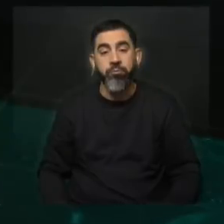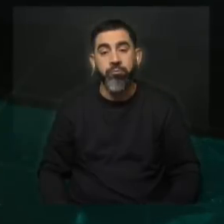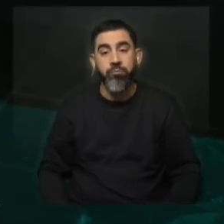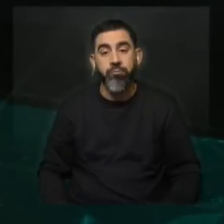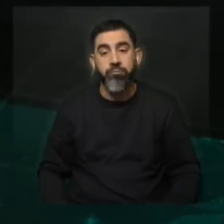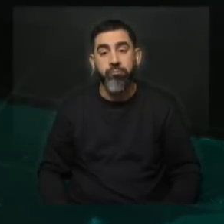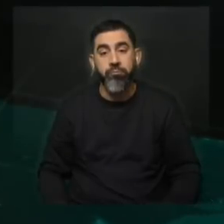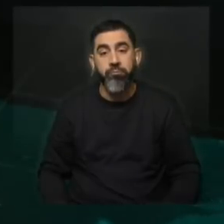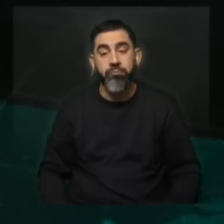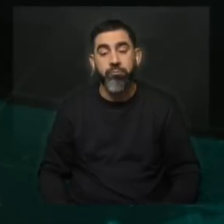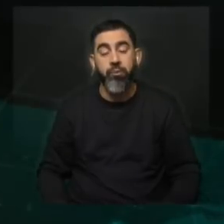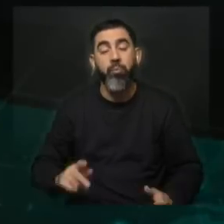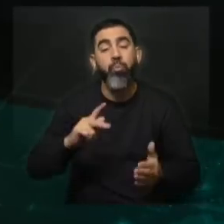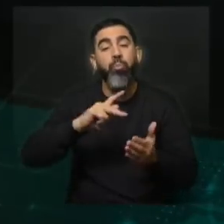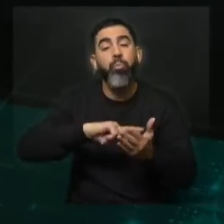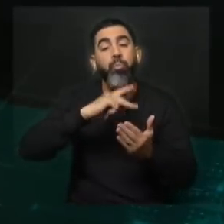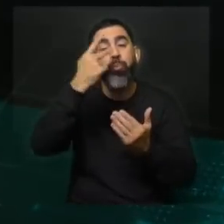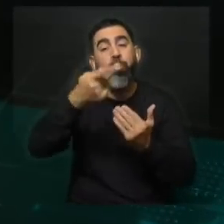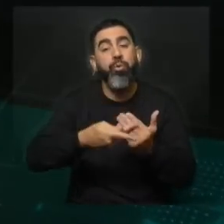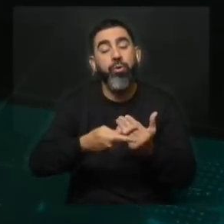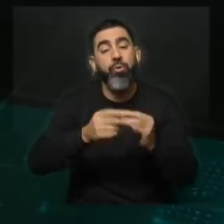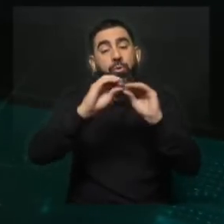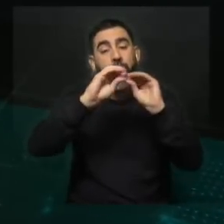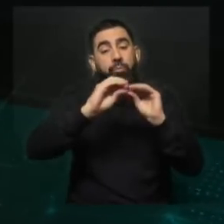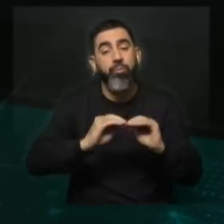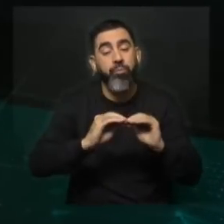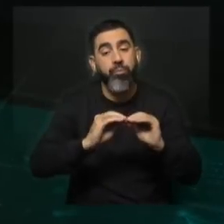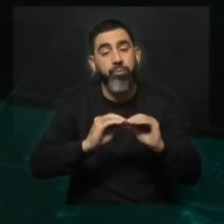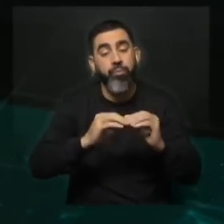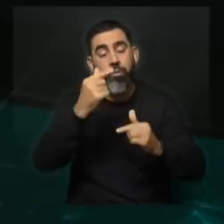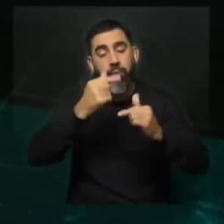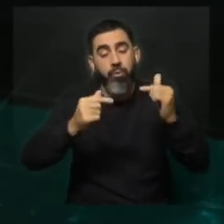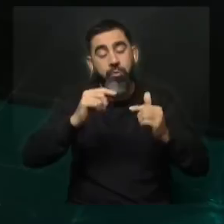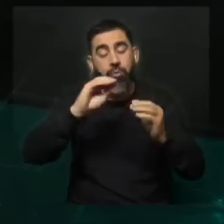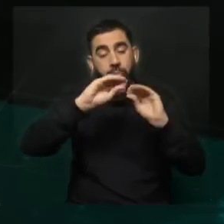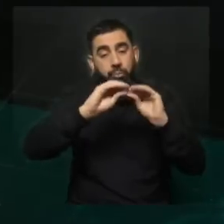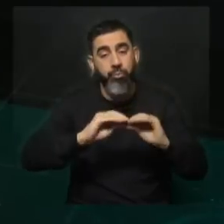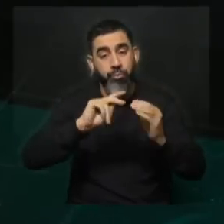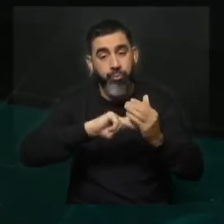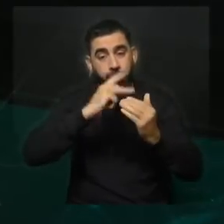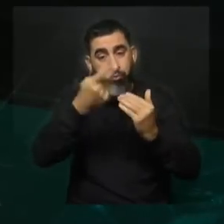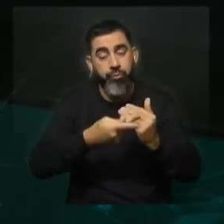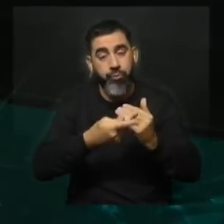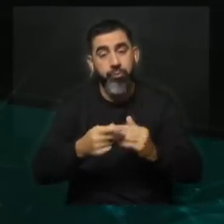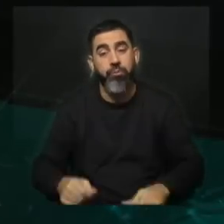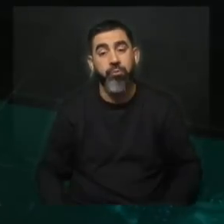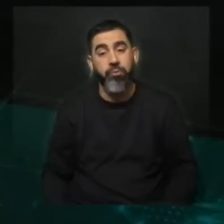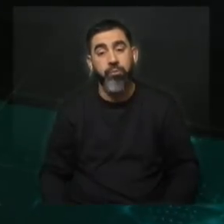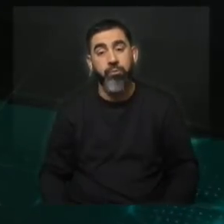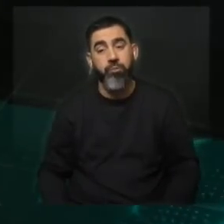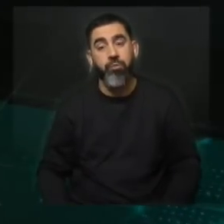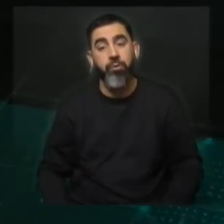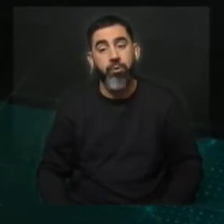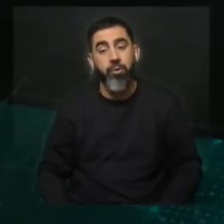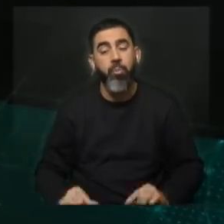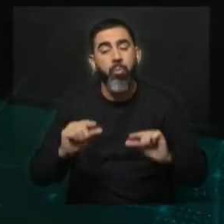bueno y Hablamos ahora del proyecto de rendición de cuentas y otras aristas que tiene este proyecto de rendición de cuentas a estudio de parlamento porque señala que